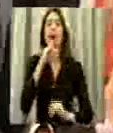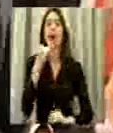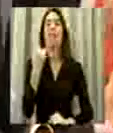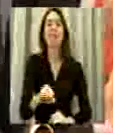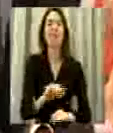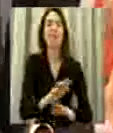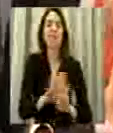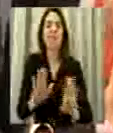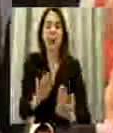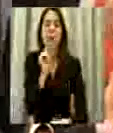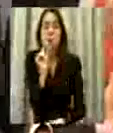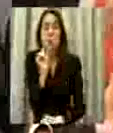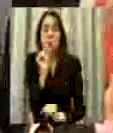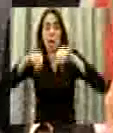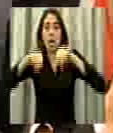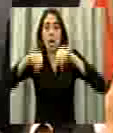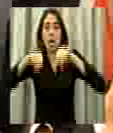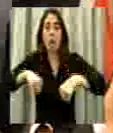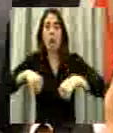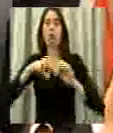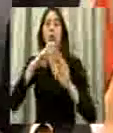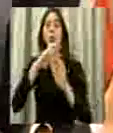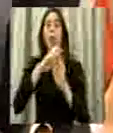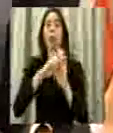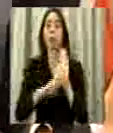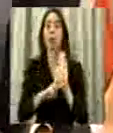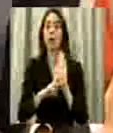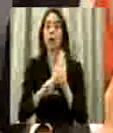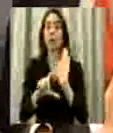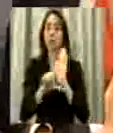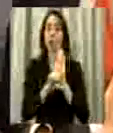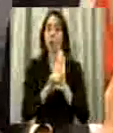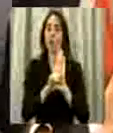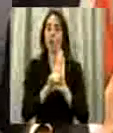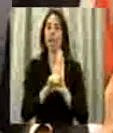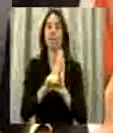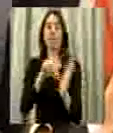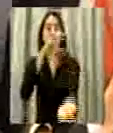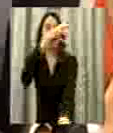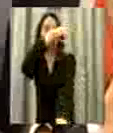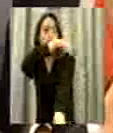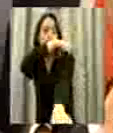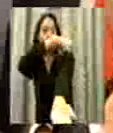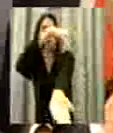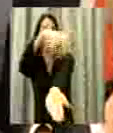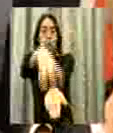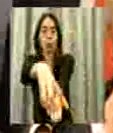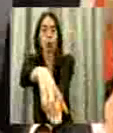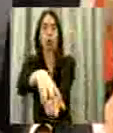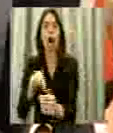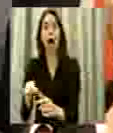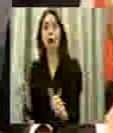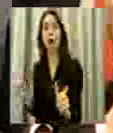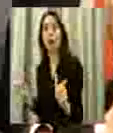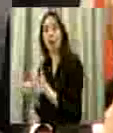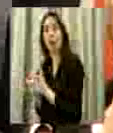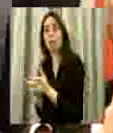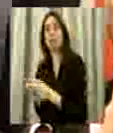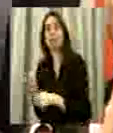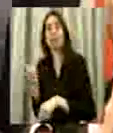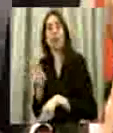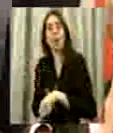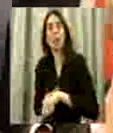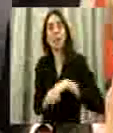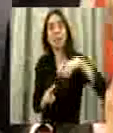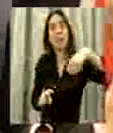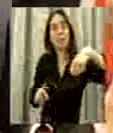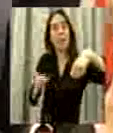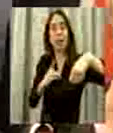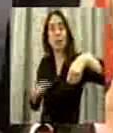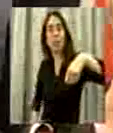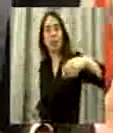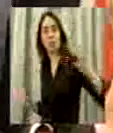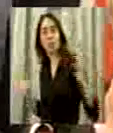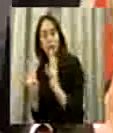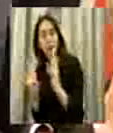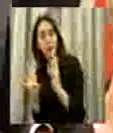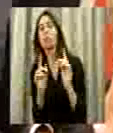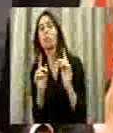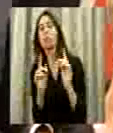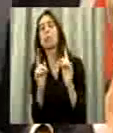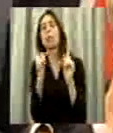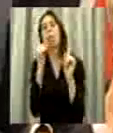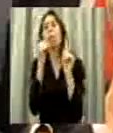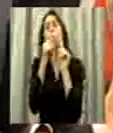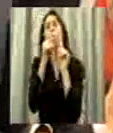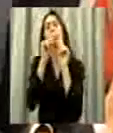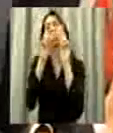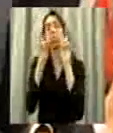a punto de aprobar el proyecto de ley de zonas extremas, estamos en comisión mixta por un tema puntual, pero